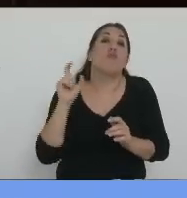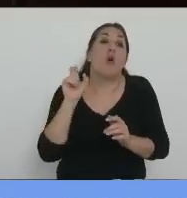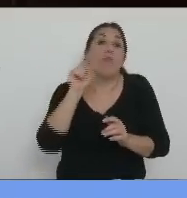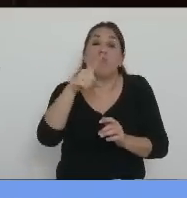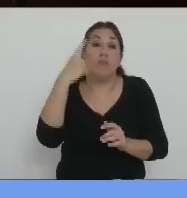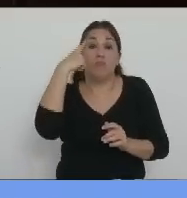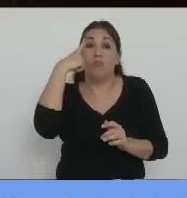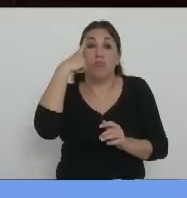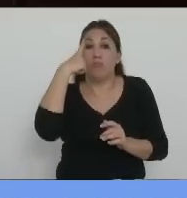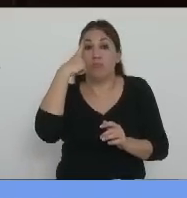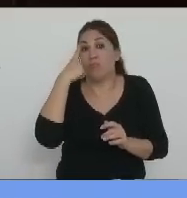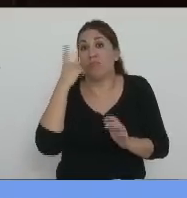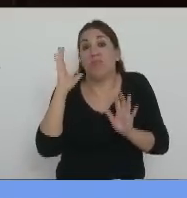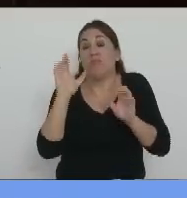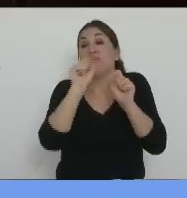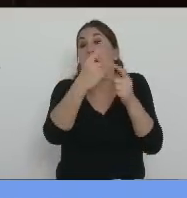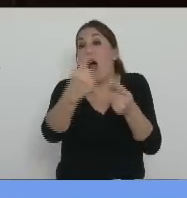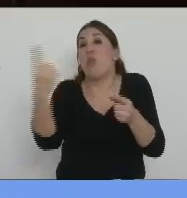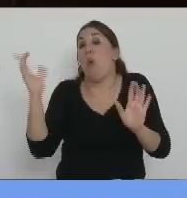le corresponda